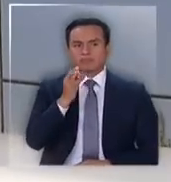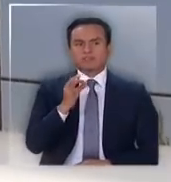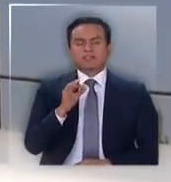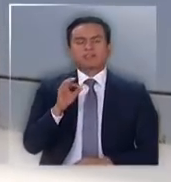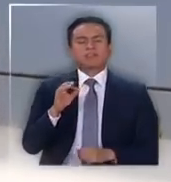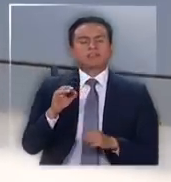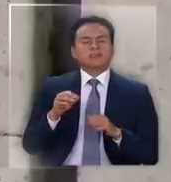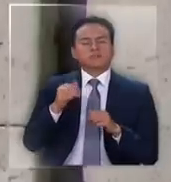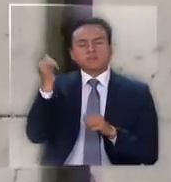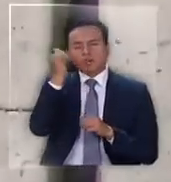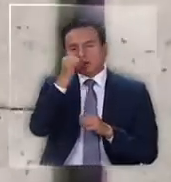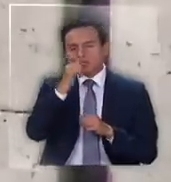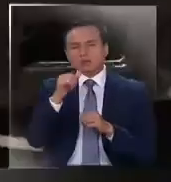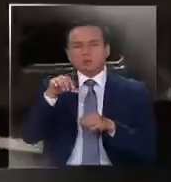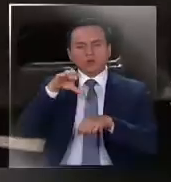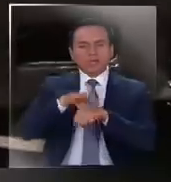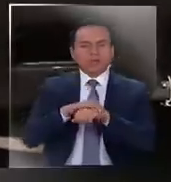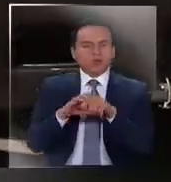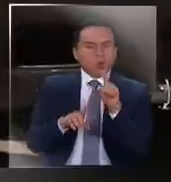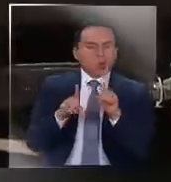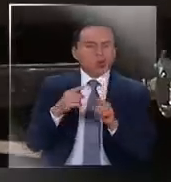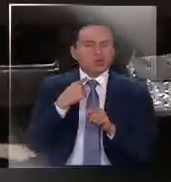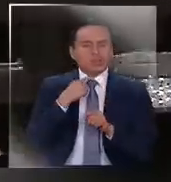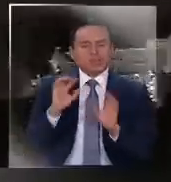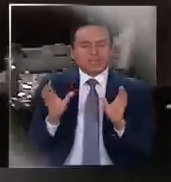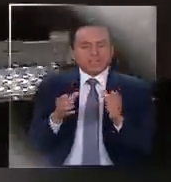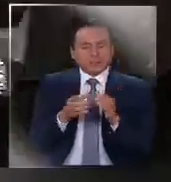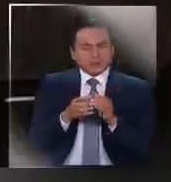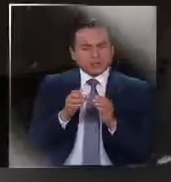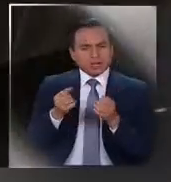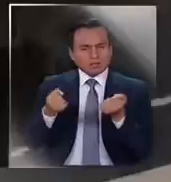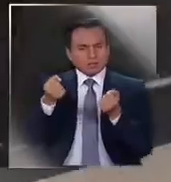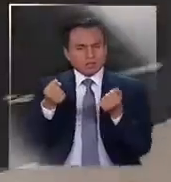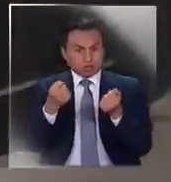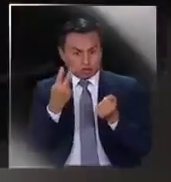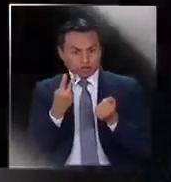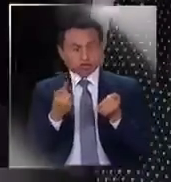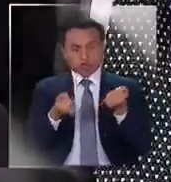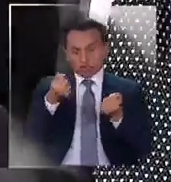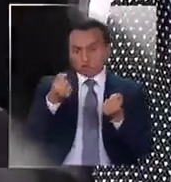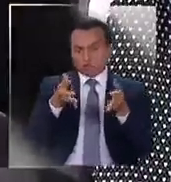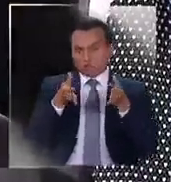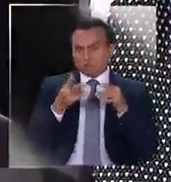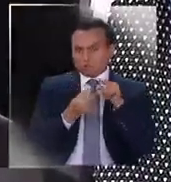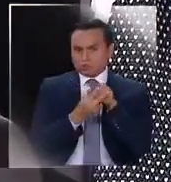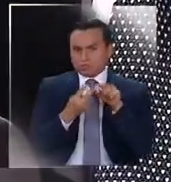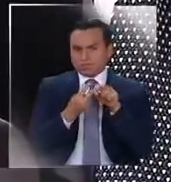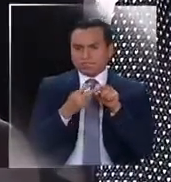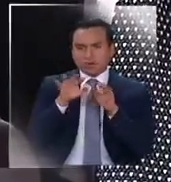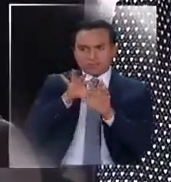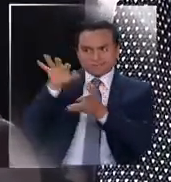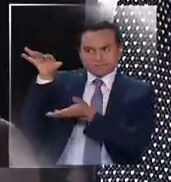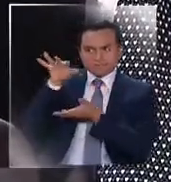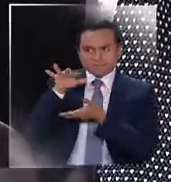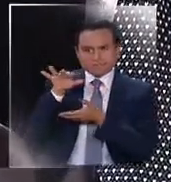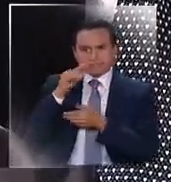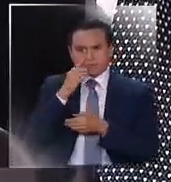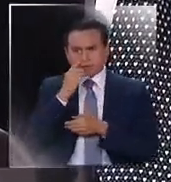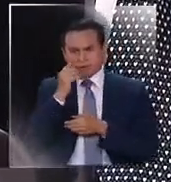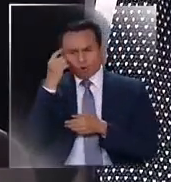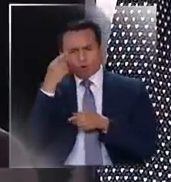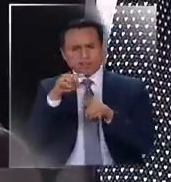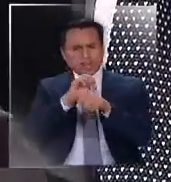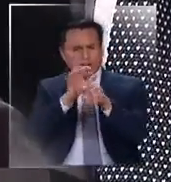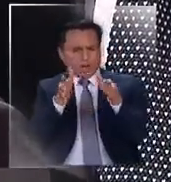3 de los imputados involucrados en estos hechos están vinculados al gremio del transporte. 2 de ellos son conductores de camión. Cuando iban a retirar carga, se percataban que estaba en espera